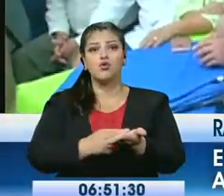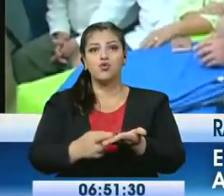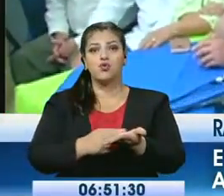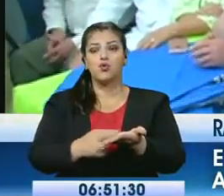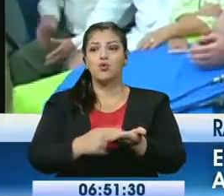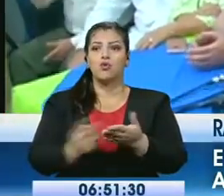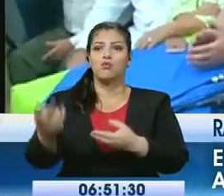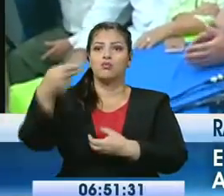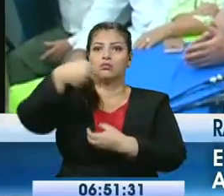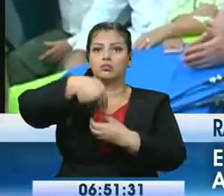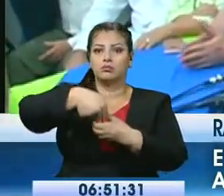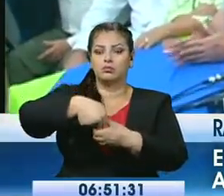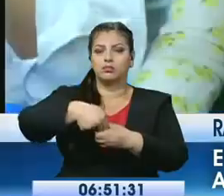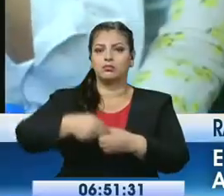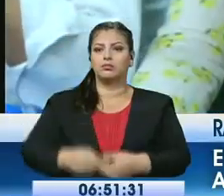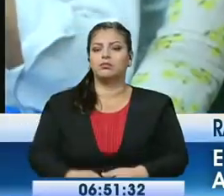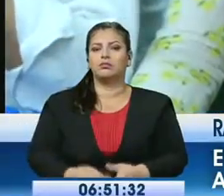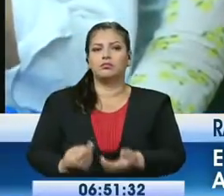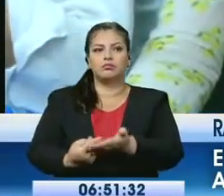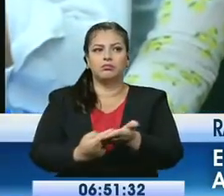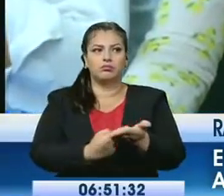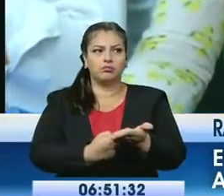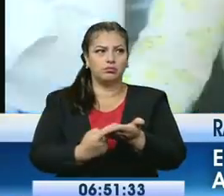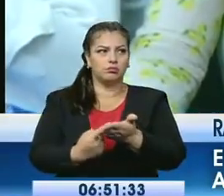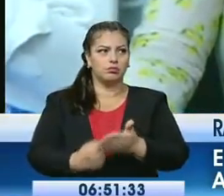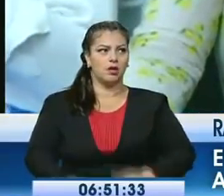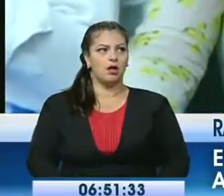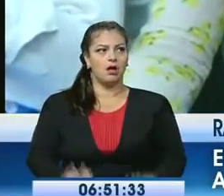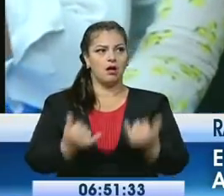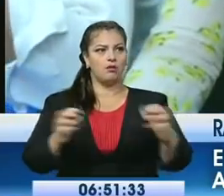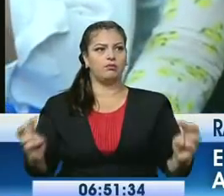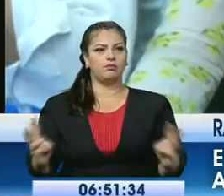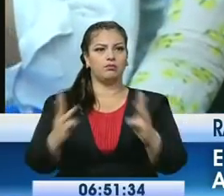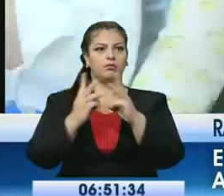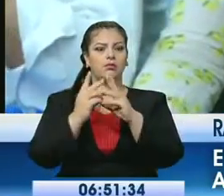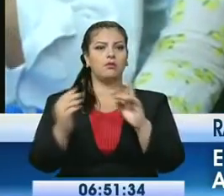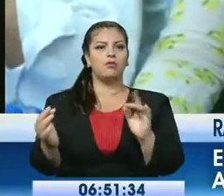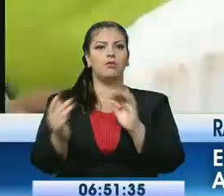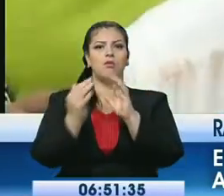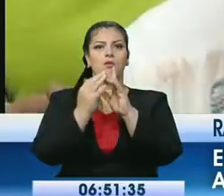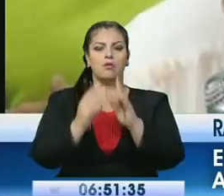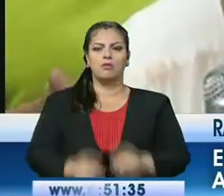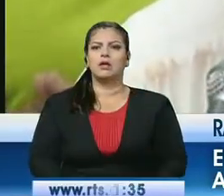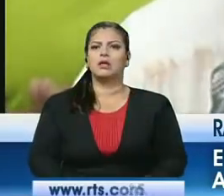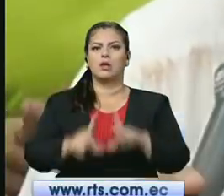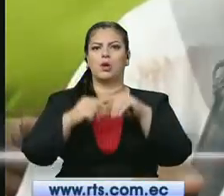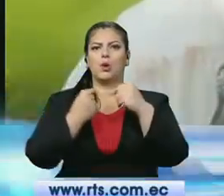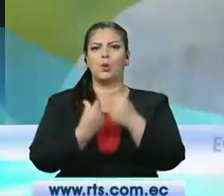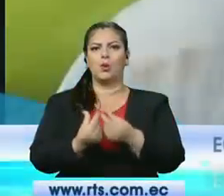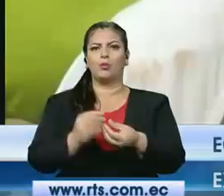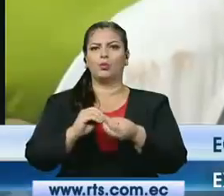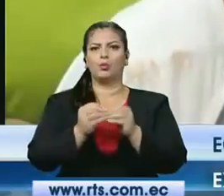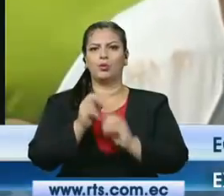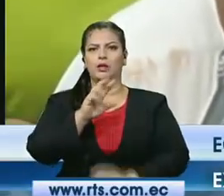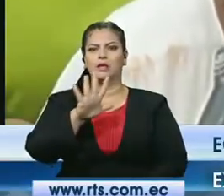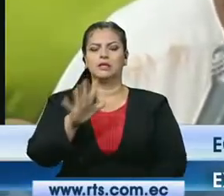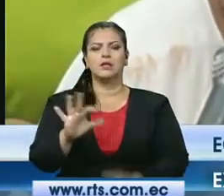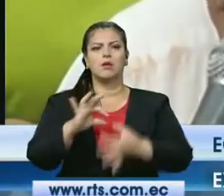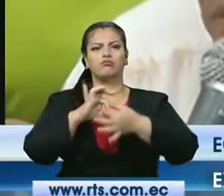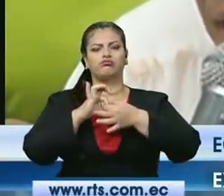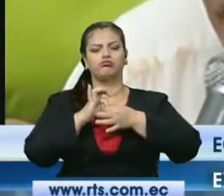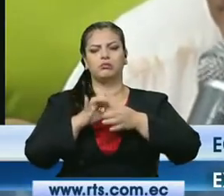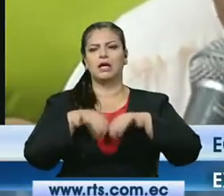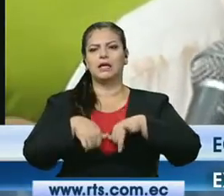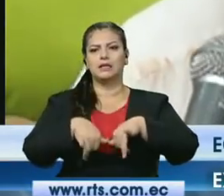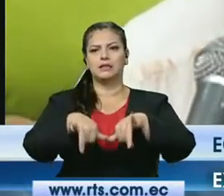varias acciones. Nosotros creemos que vamos a ganar esa convención y vamos a mantener Alianza País. Así que esperemos el resultado de la convención. Y de